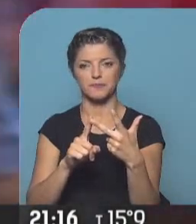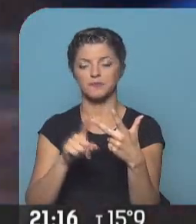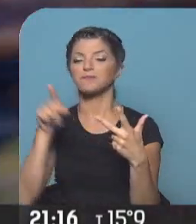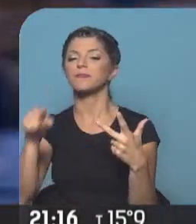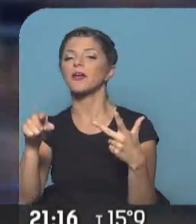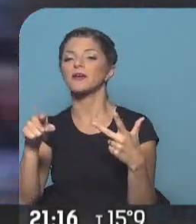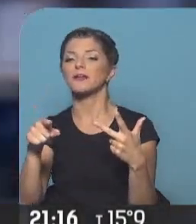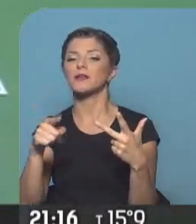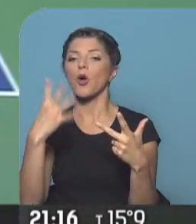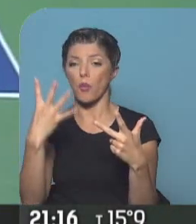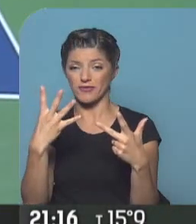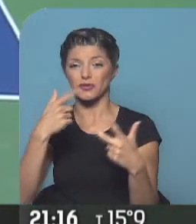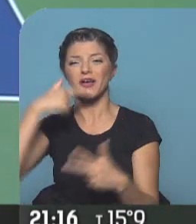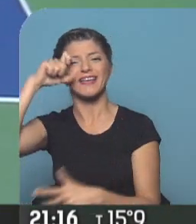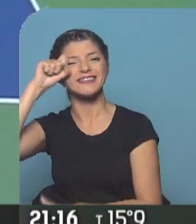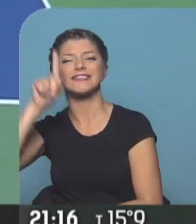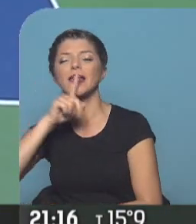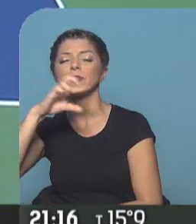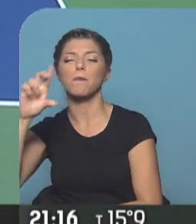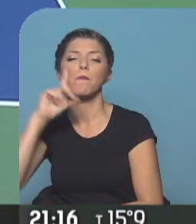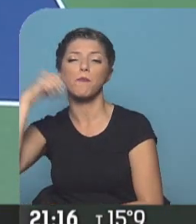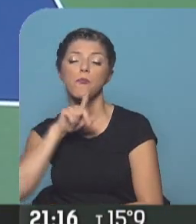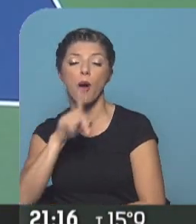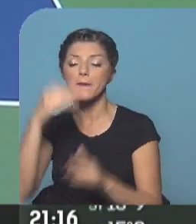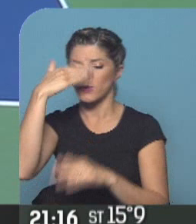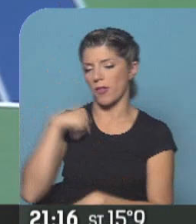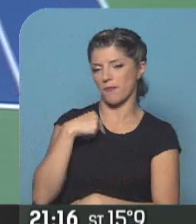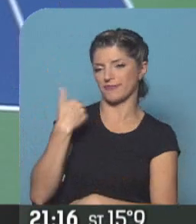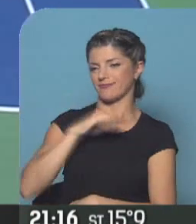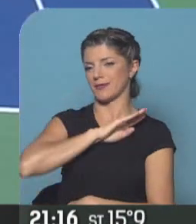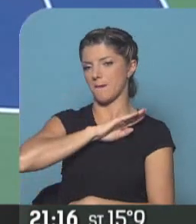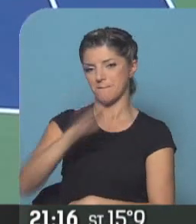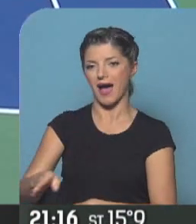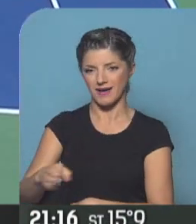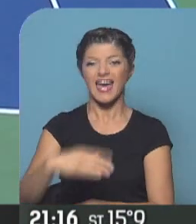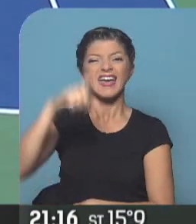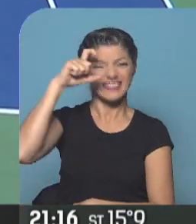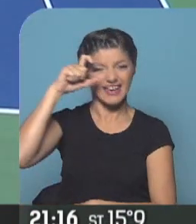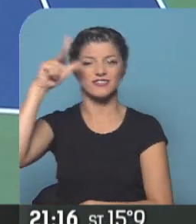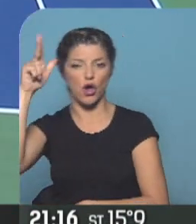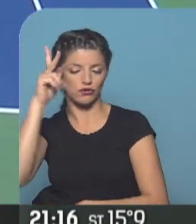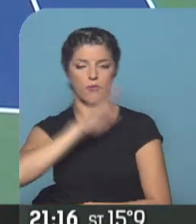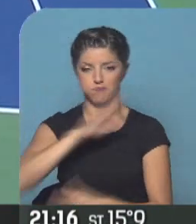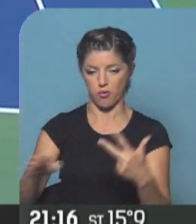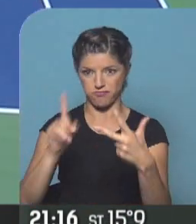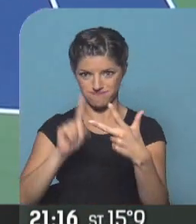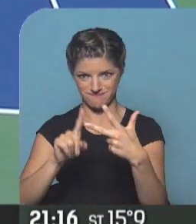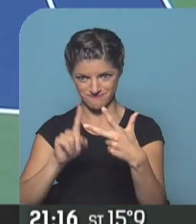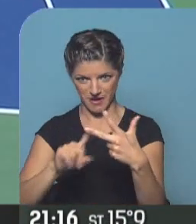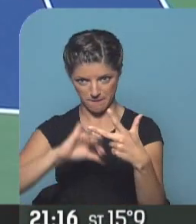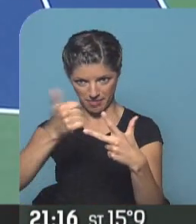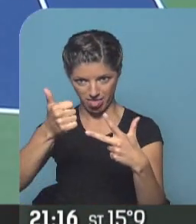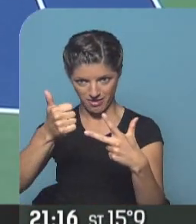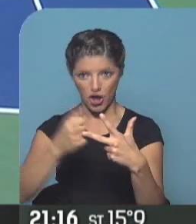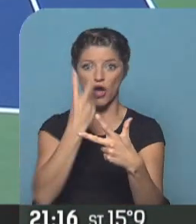tuvo 4 set points, pero finalmente Delpo lo ganó 10-8 para quedar 2 parciales a 1